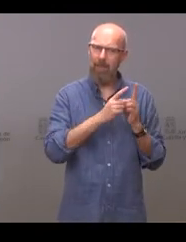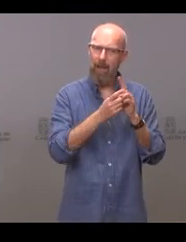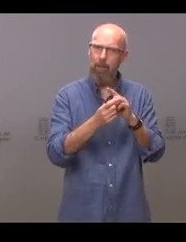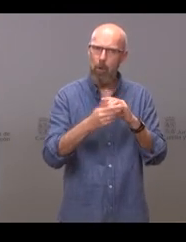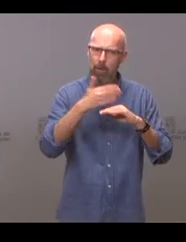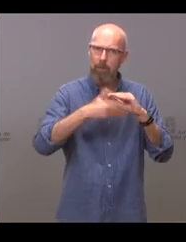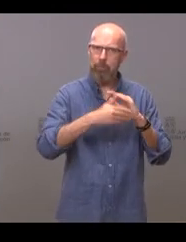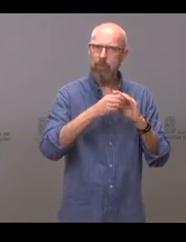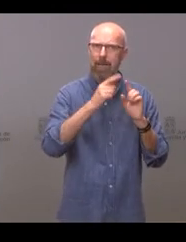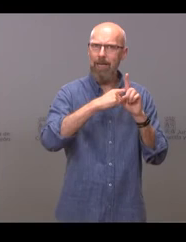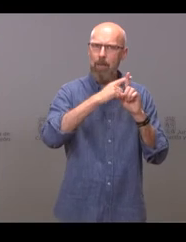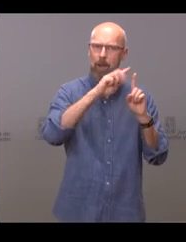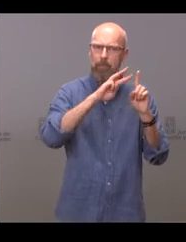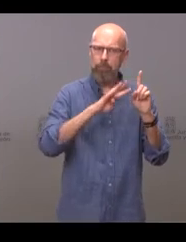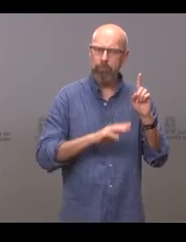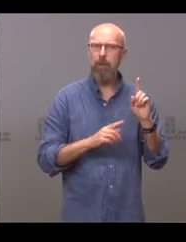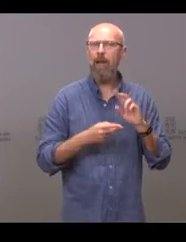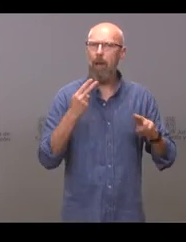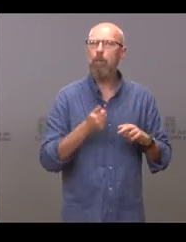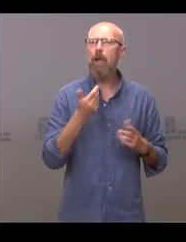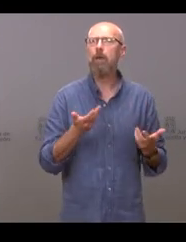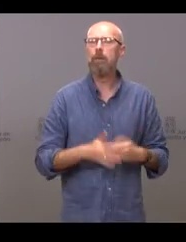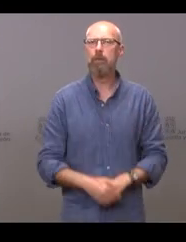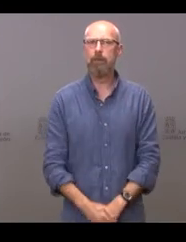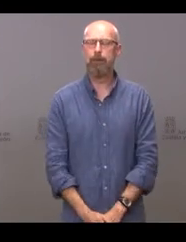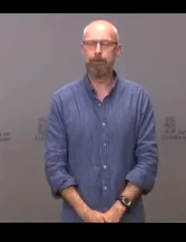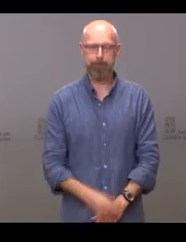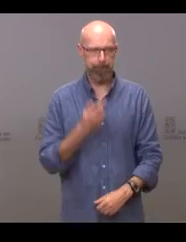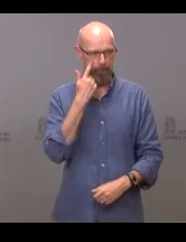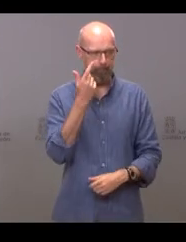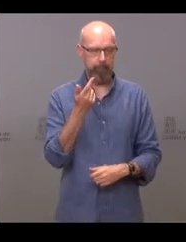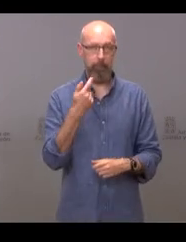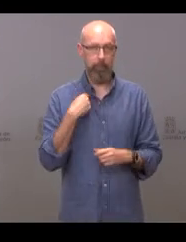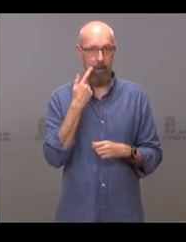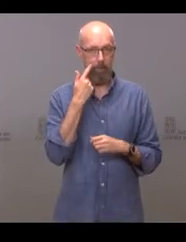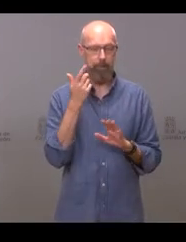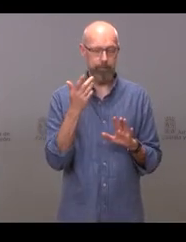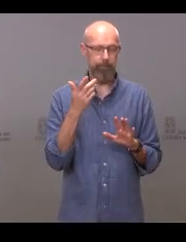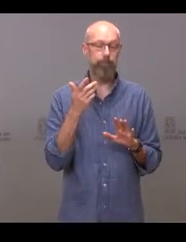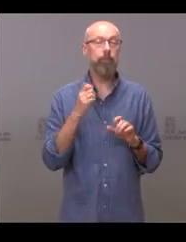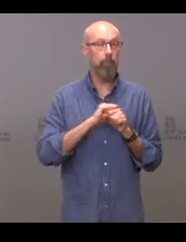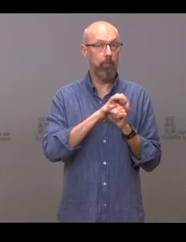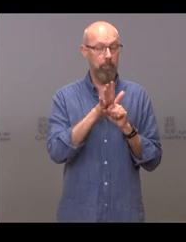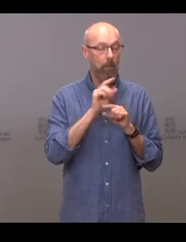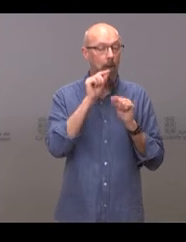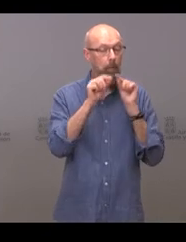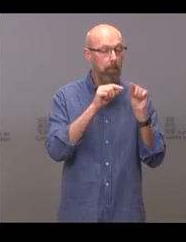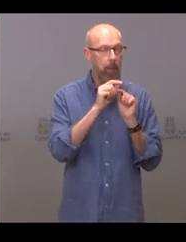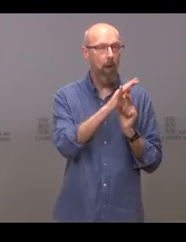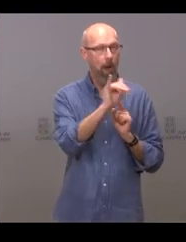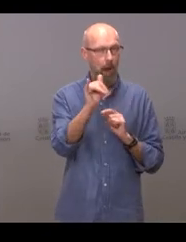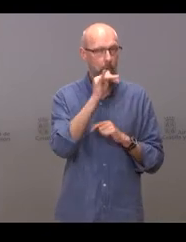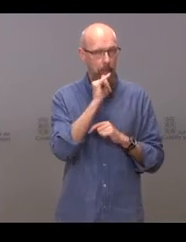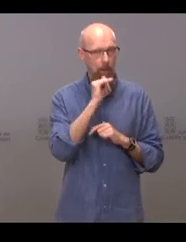bueno si vamos a ver el virus sigue entre nosotros eso es algo que no debemos olvidar